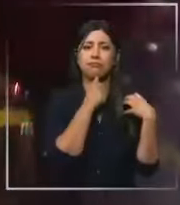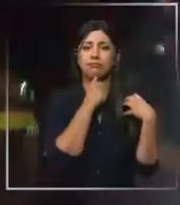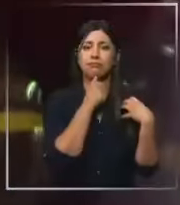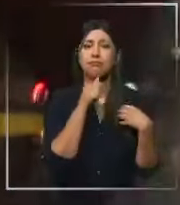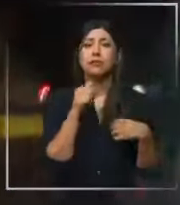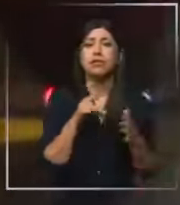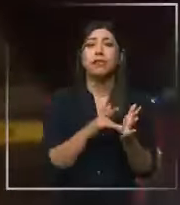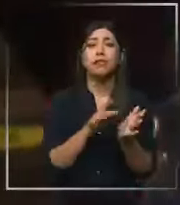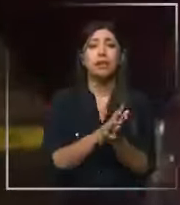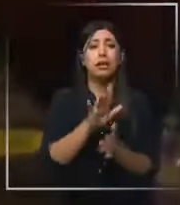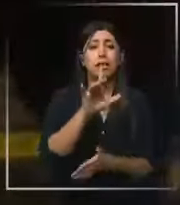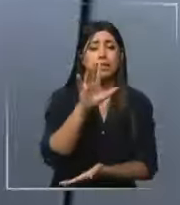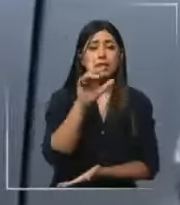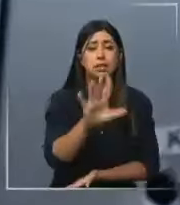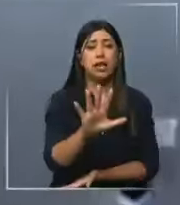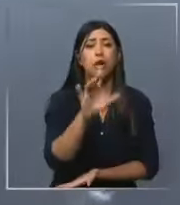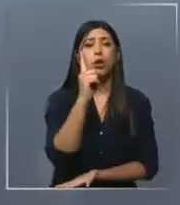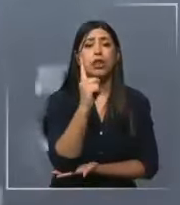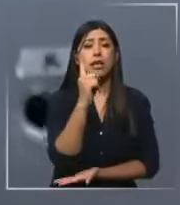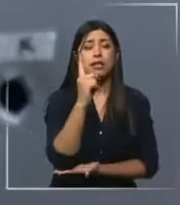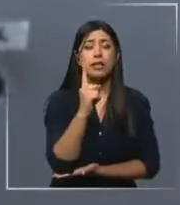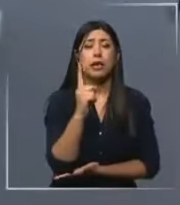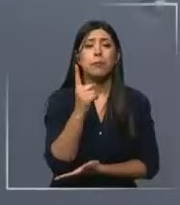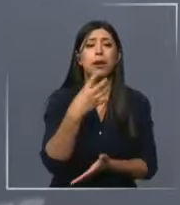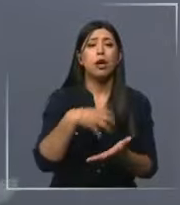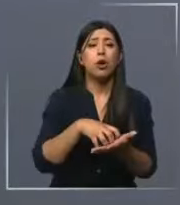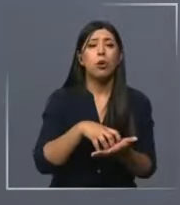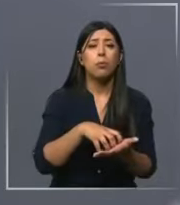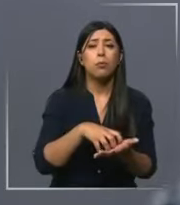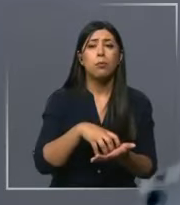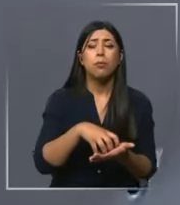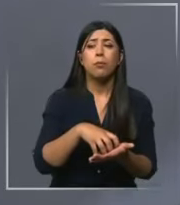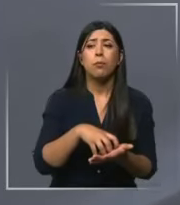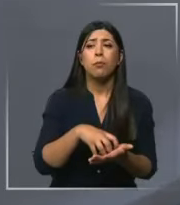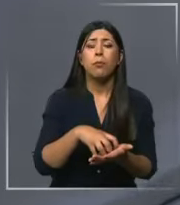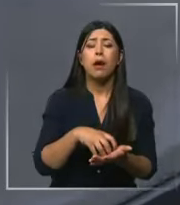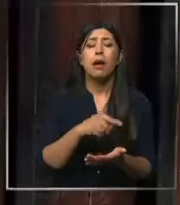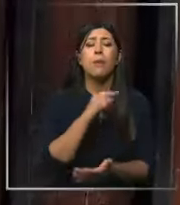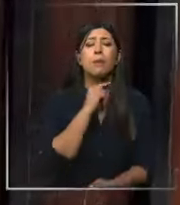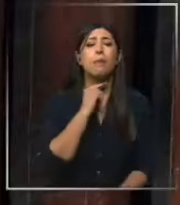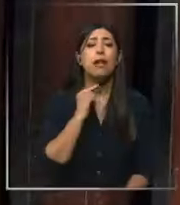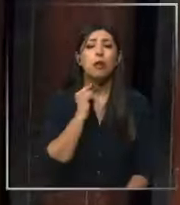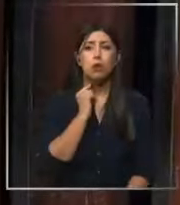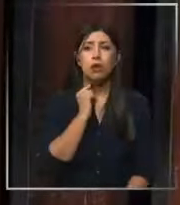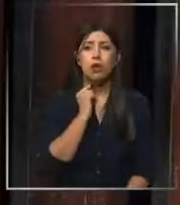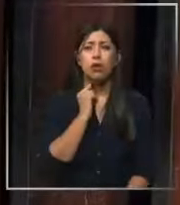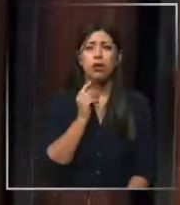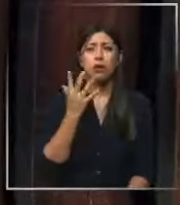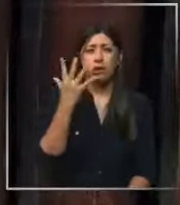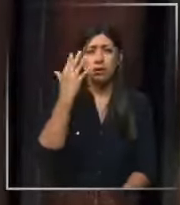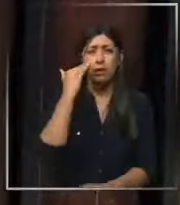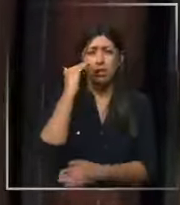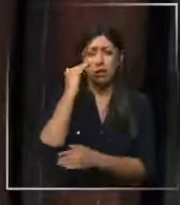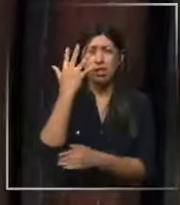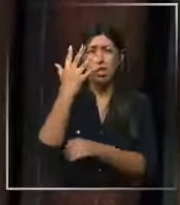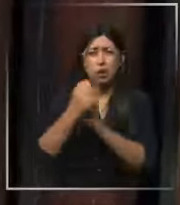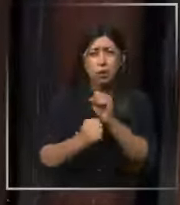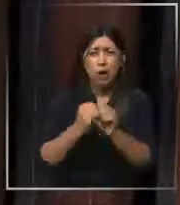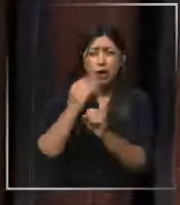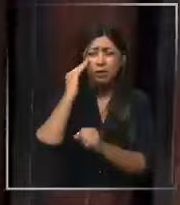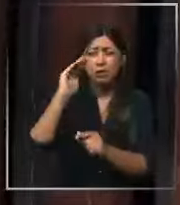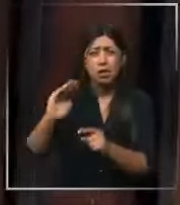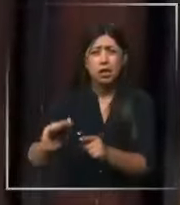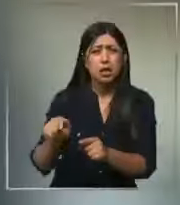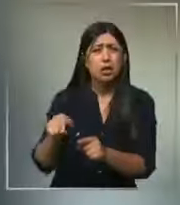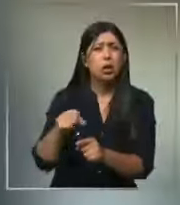5 de diciembre de 2023, comuna de Padre Hurtado. ¿Cómo va a matar a un niño de 5 años? Un niño que no